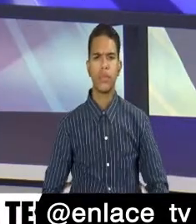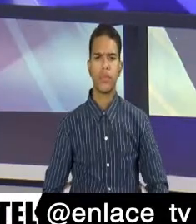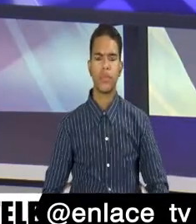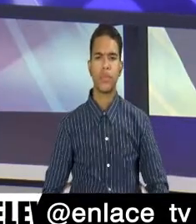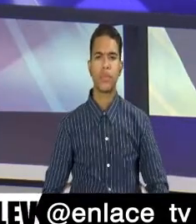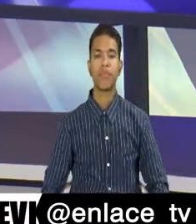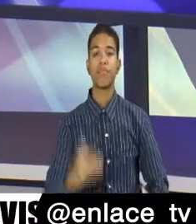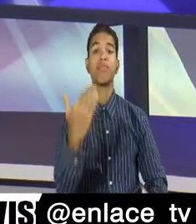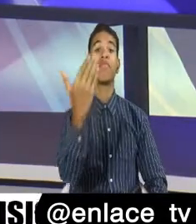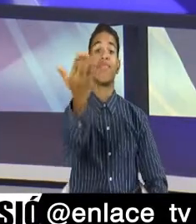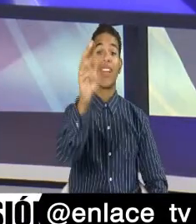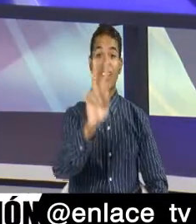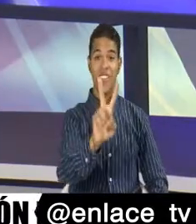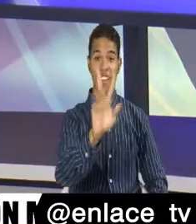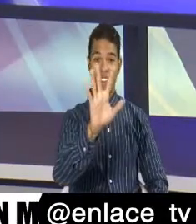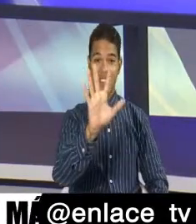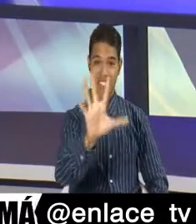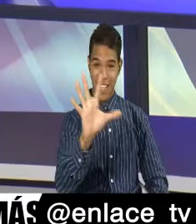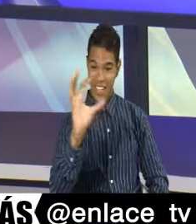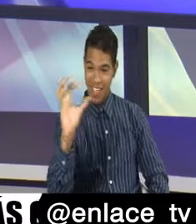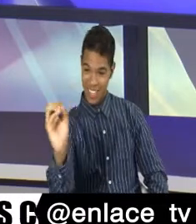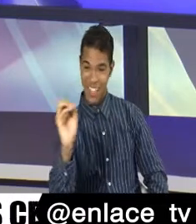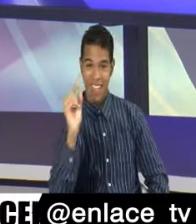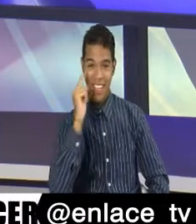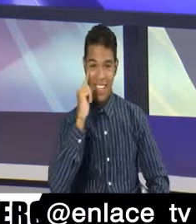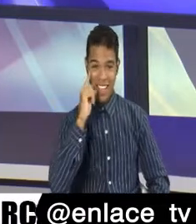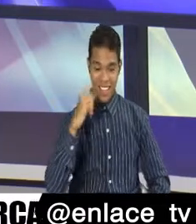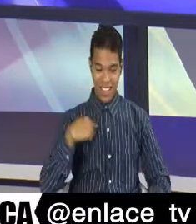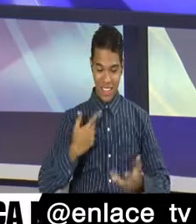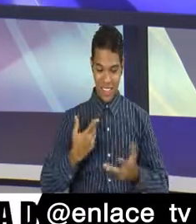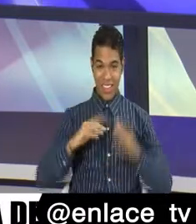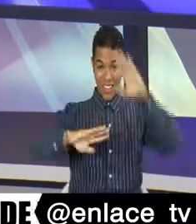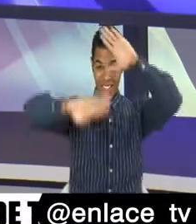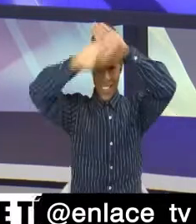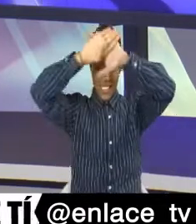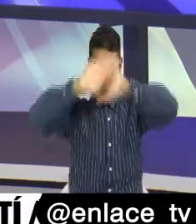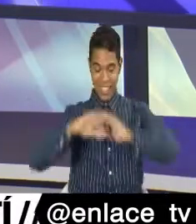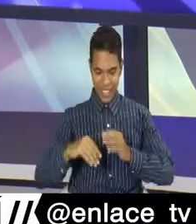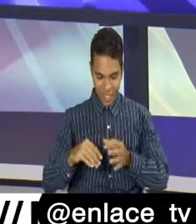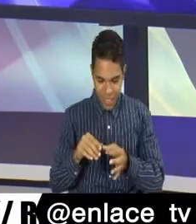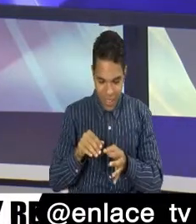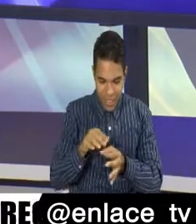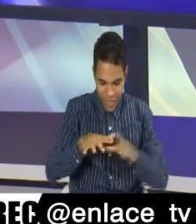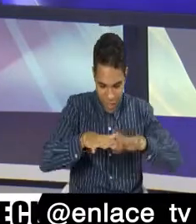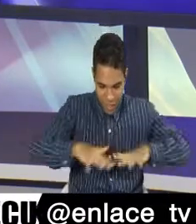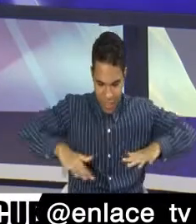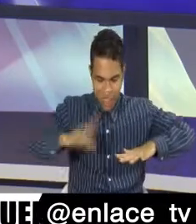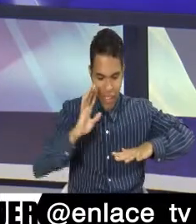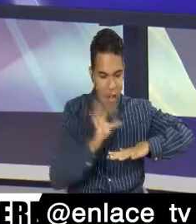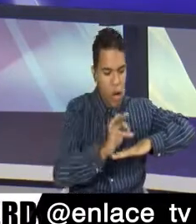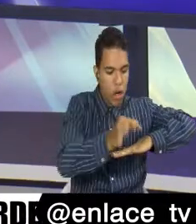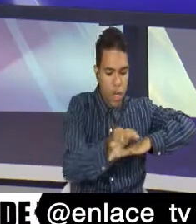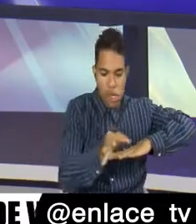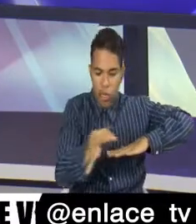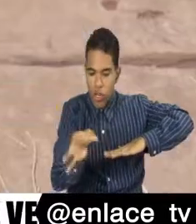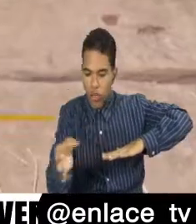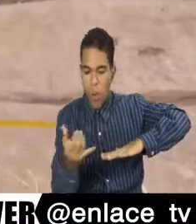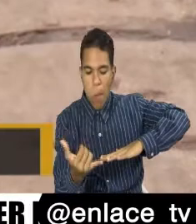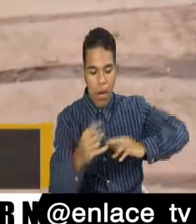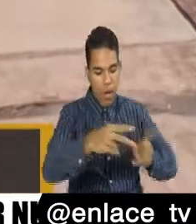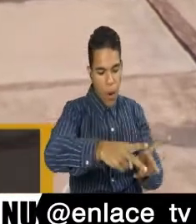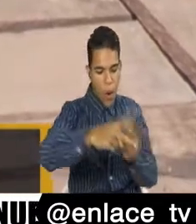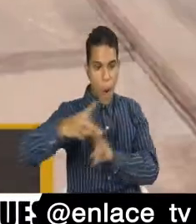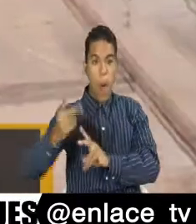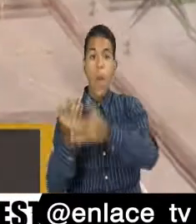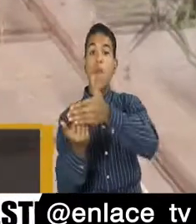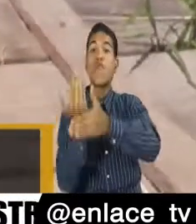250 familias de cuatro veredas del corregimiento del centro estrenan puente. La obra fue inaugurada el pasado fin de semana. Lo que antes